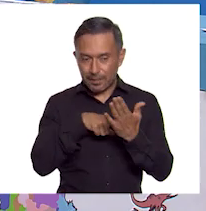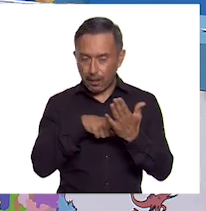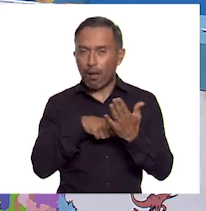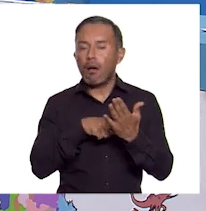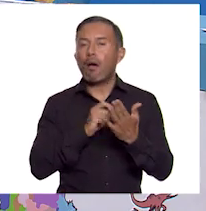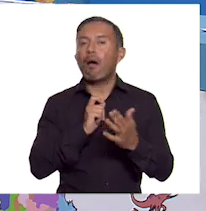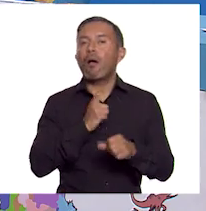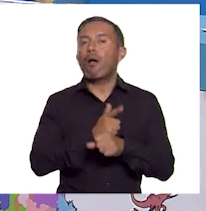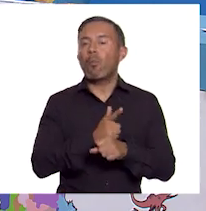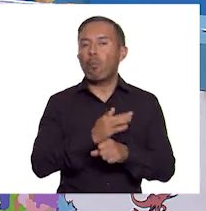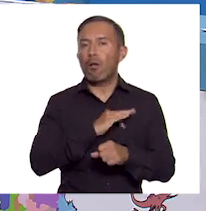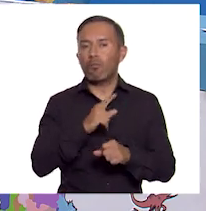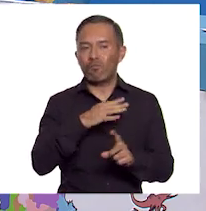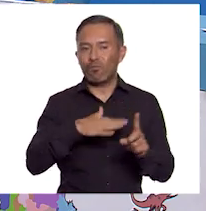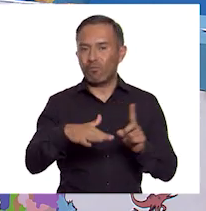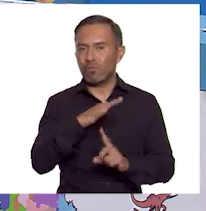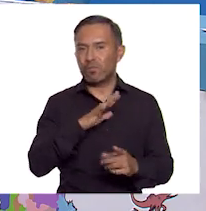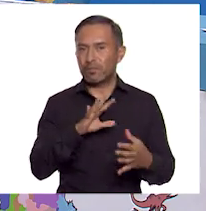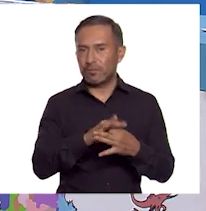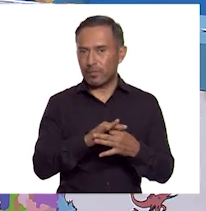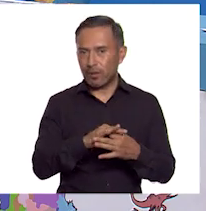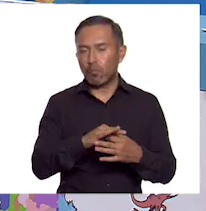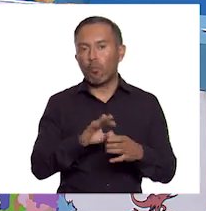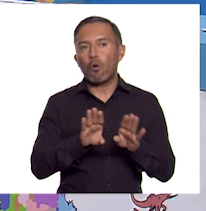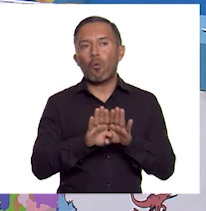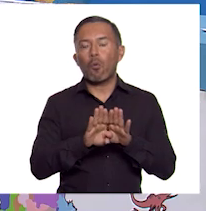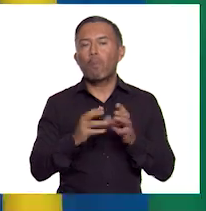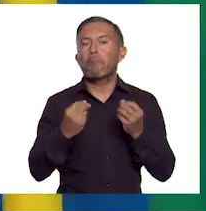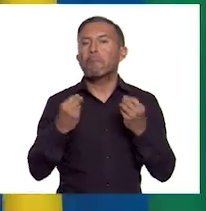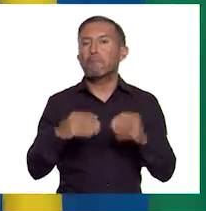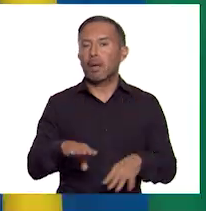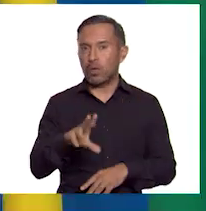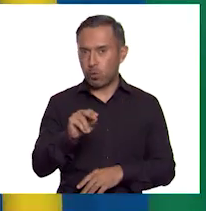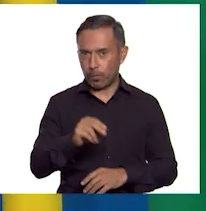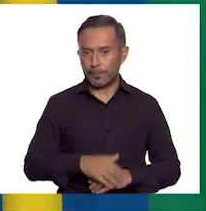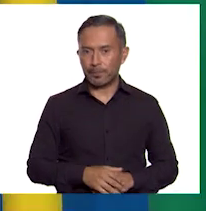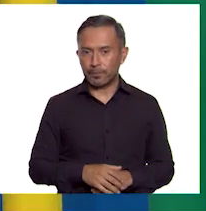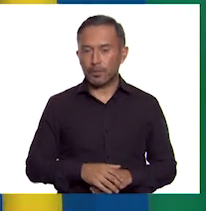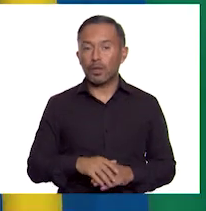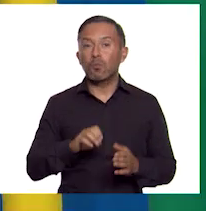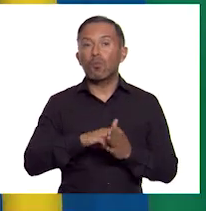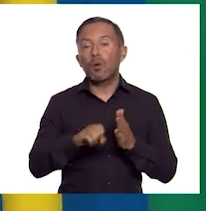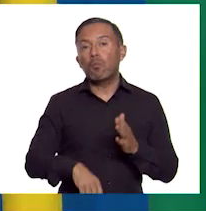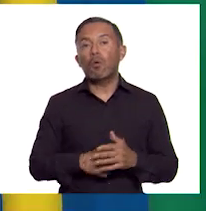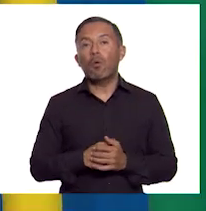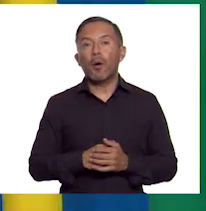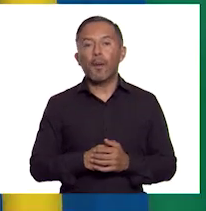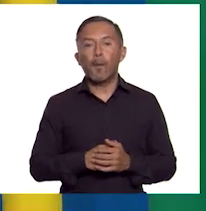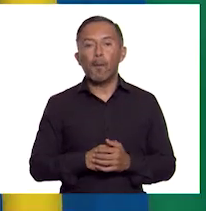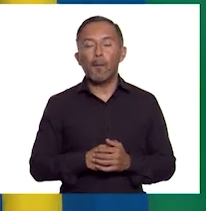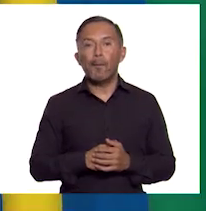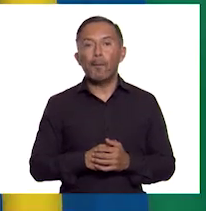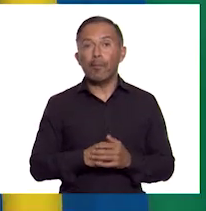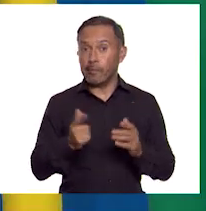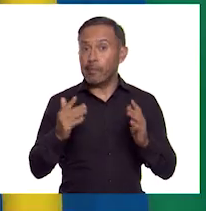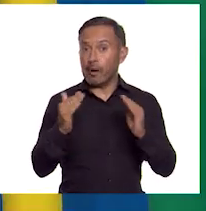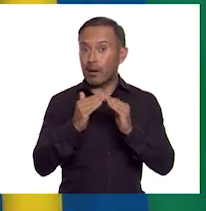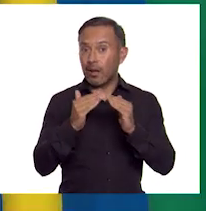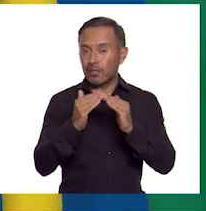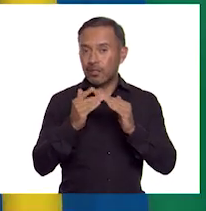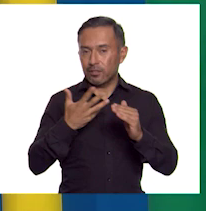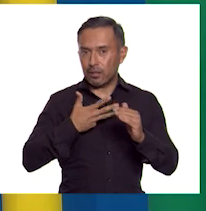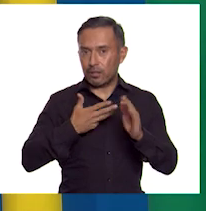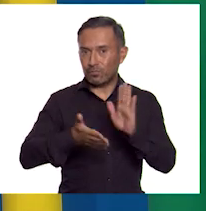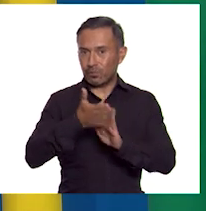articula en torno a ella para no caerse. Como los cimientos y los pilares que tiene una casa, ¿no?